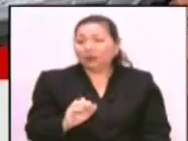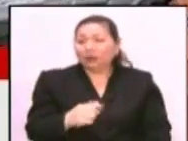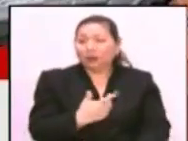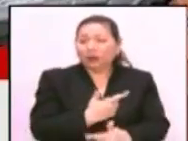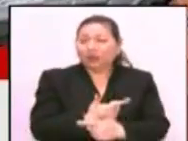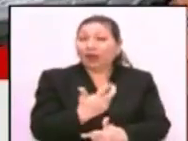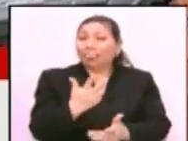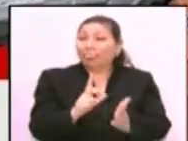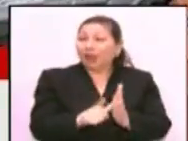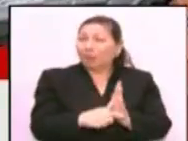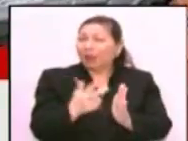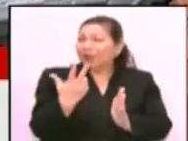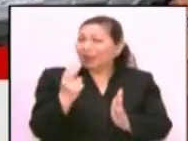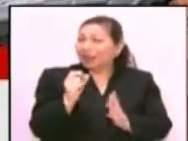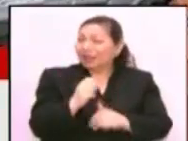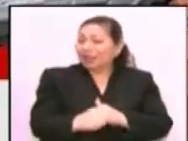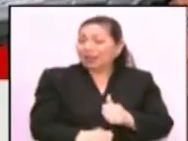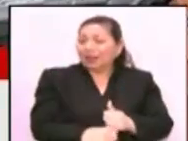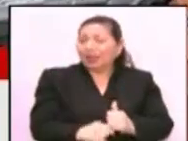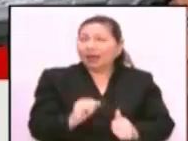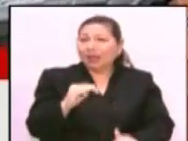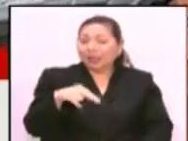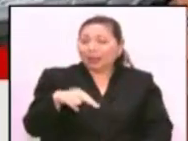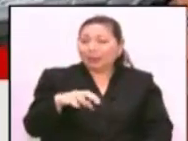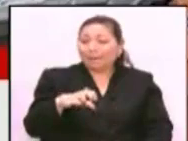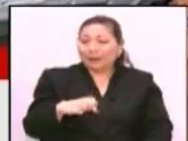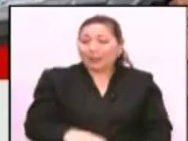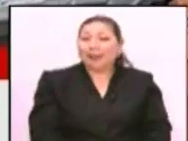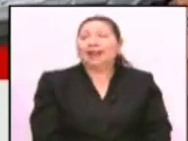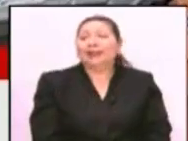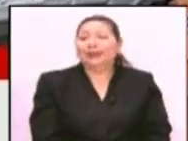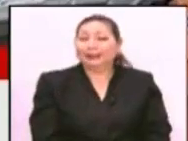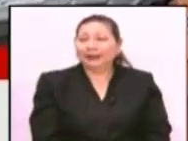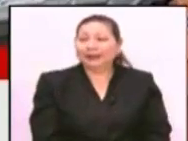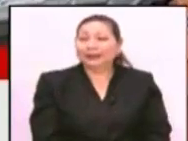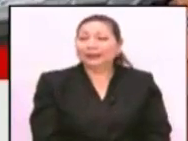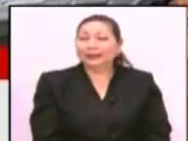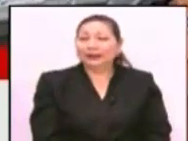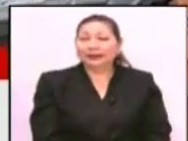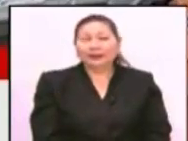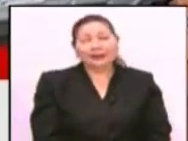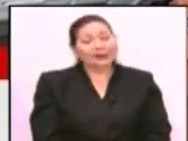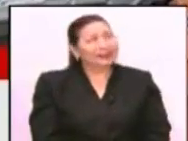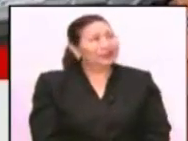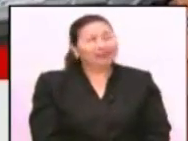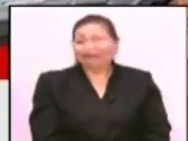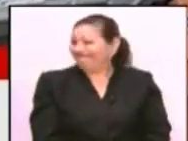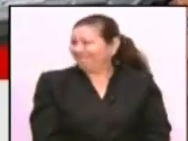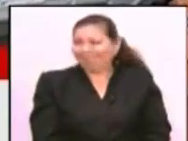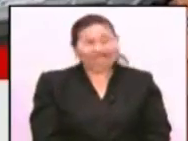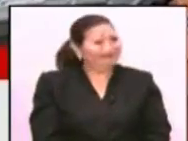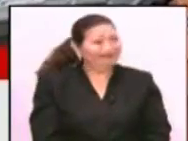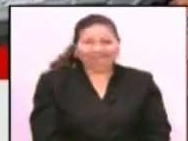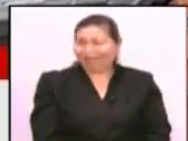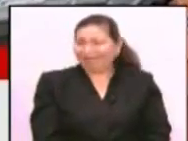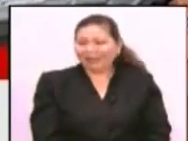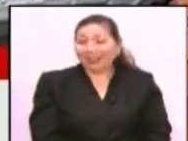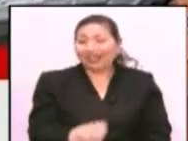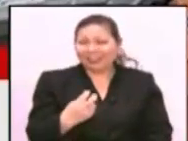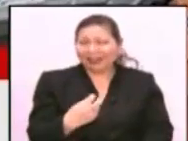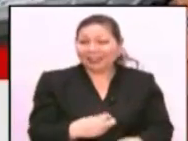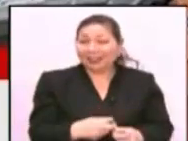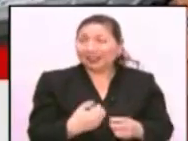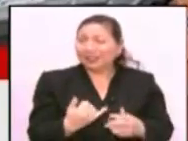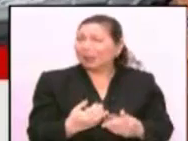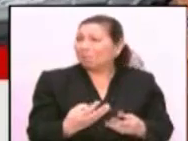actualmente, después de 30 años Lurigancho ha pasado a manos del INPE, después de 30 años. Y la verdad que es un ejemplo.